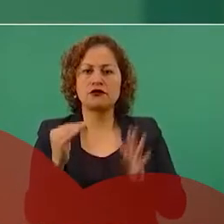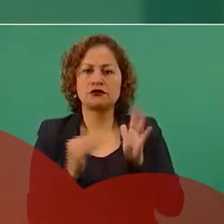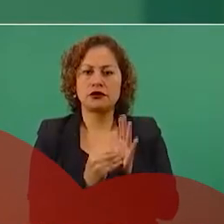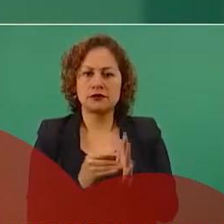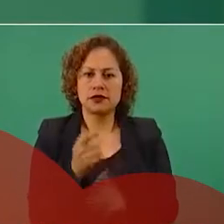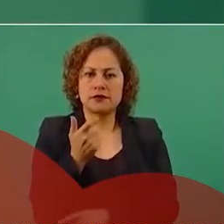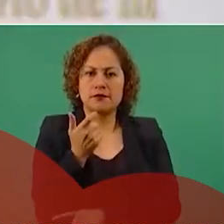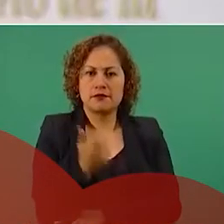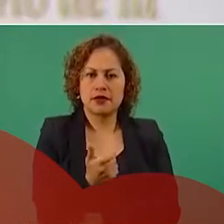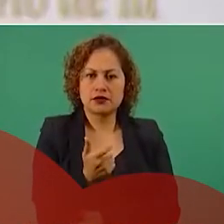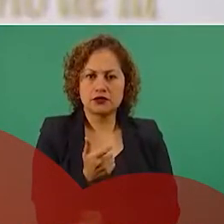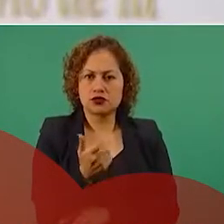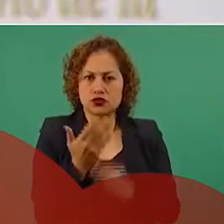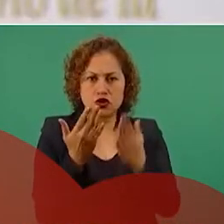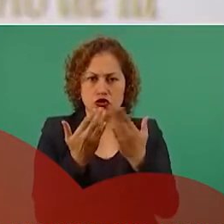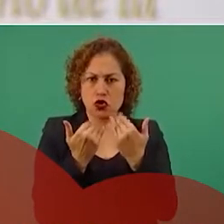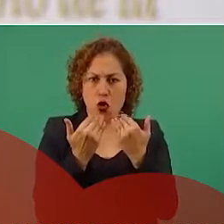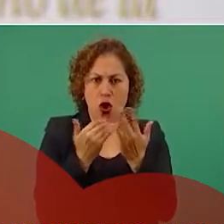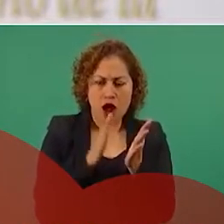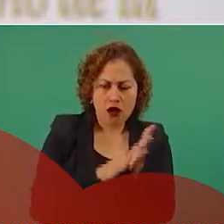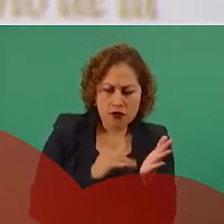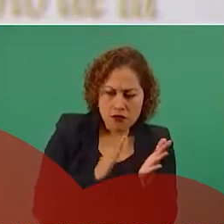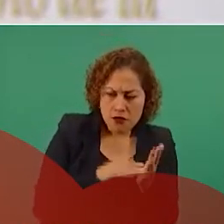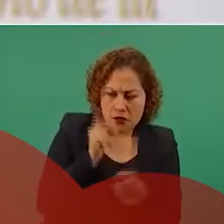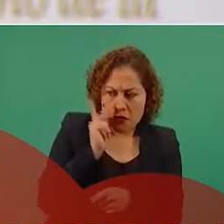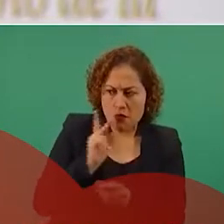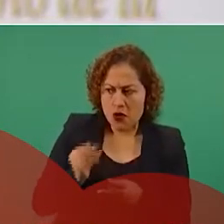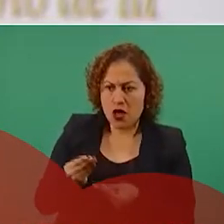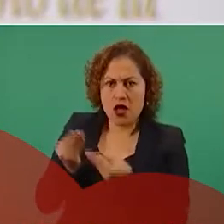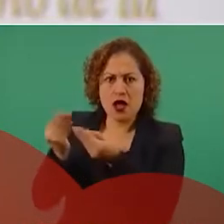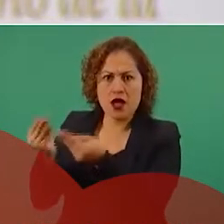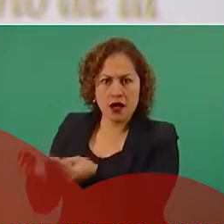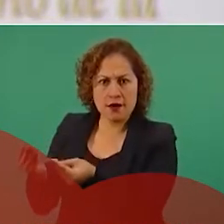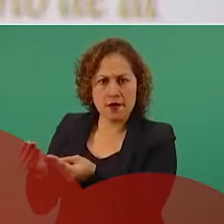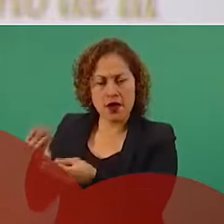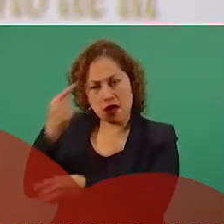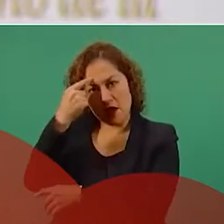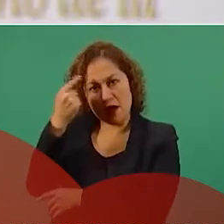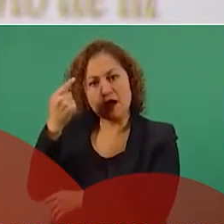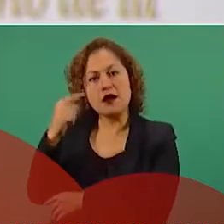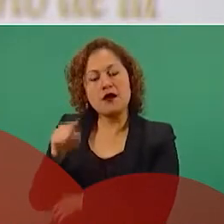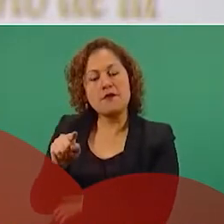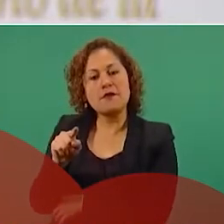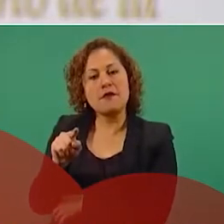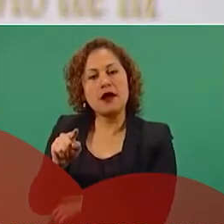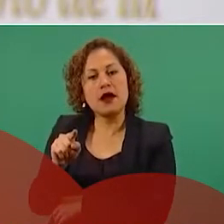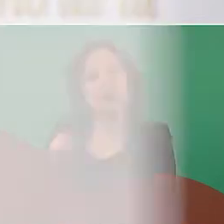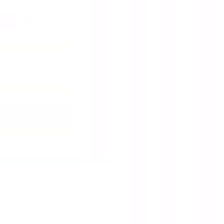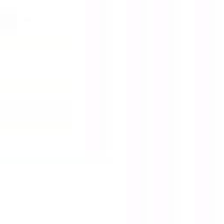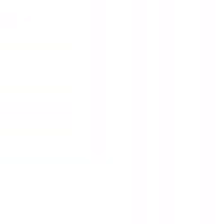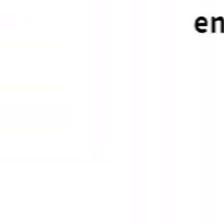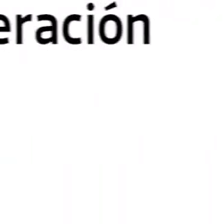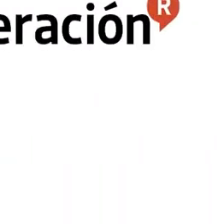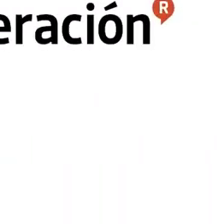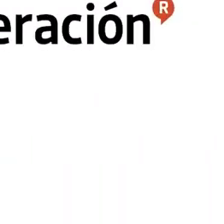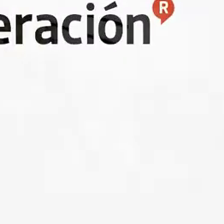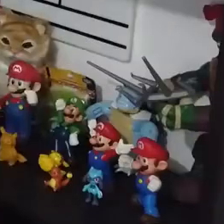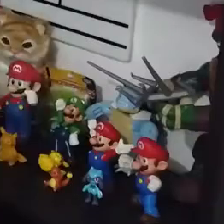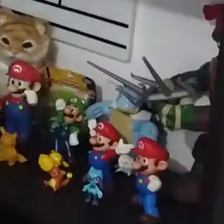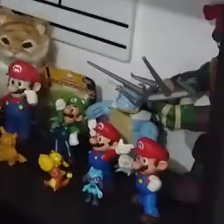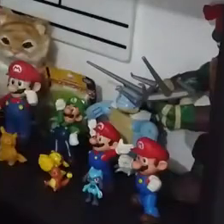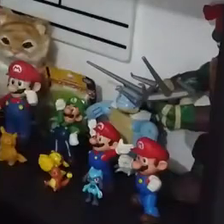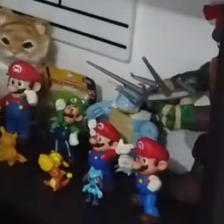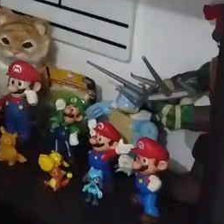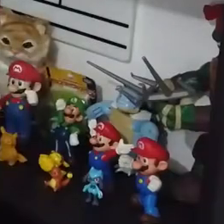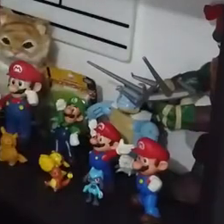el presidente. ¿Quiénes serán los candidatos que sustituyan a Raúl Morón y a Félix Salgado Macedonio? Cuéntanos en los comentarios. Y de